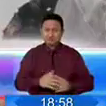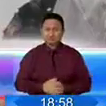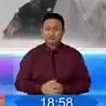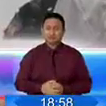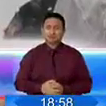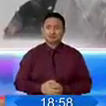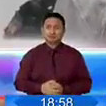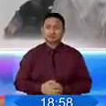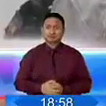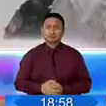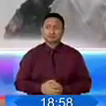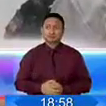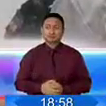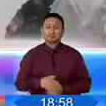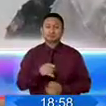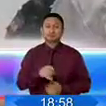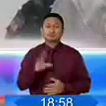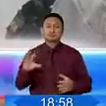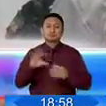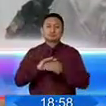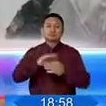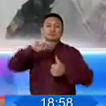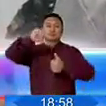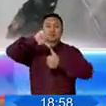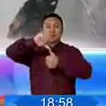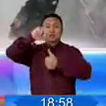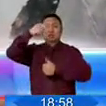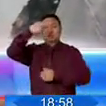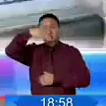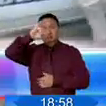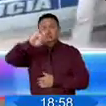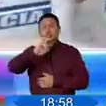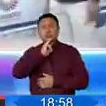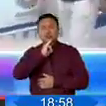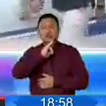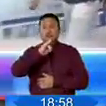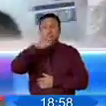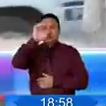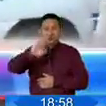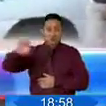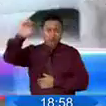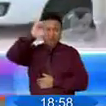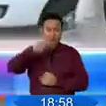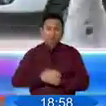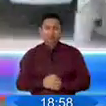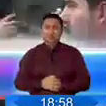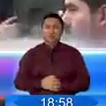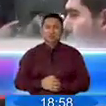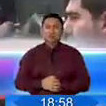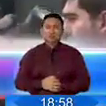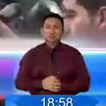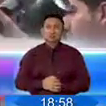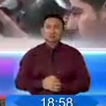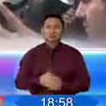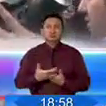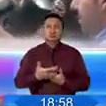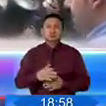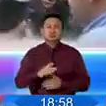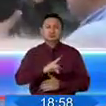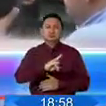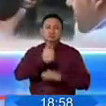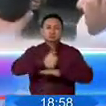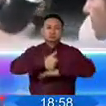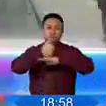fronteras. Esto está vinculado a Centroamérica, Norteamérica, Europa. El ministro Navas y el comandante general de la policía visitaron la zona